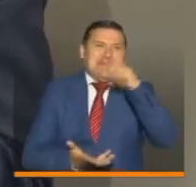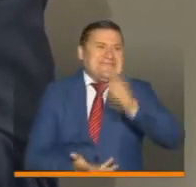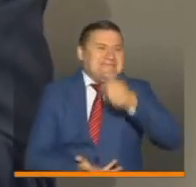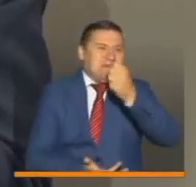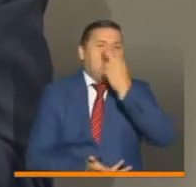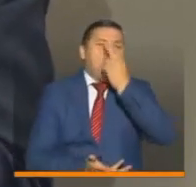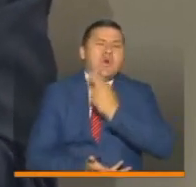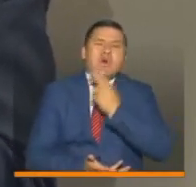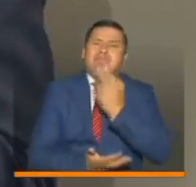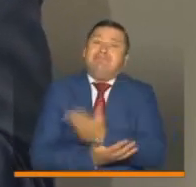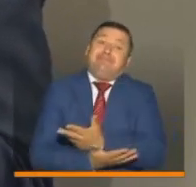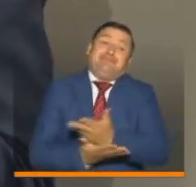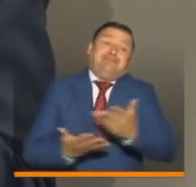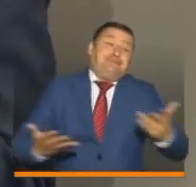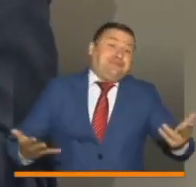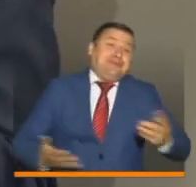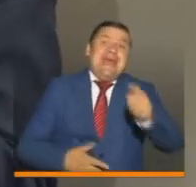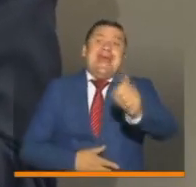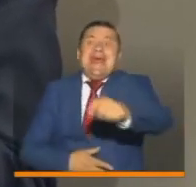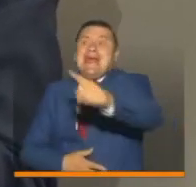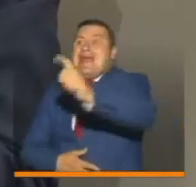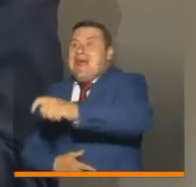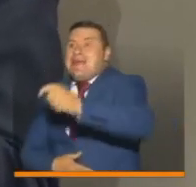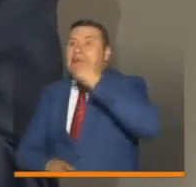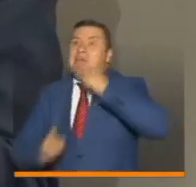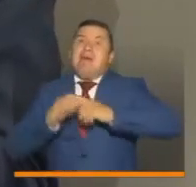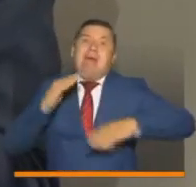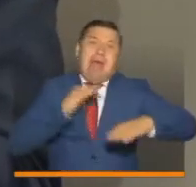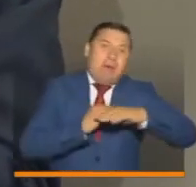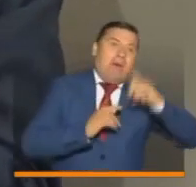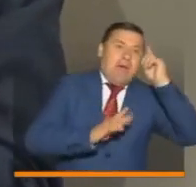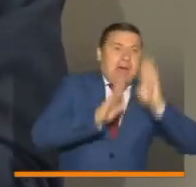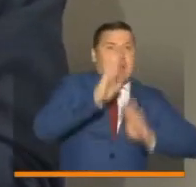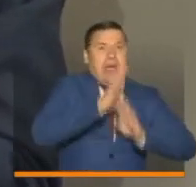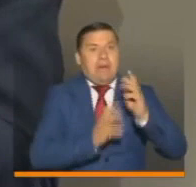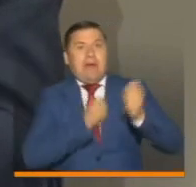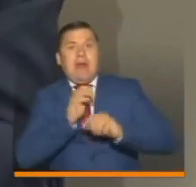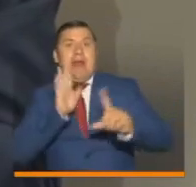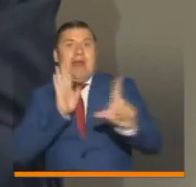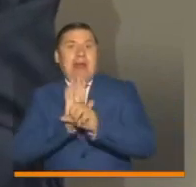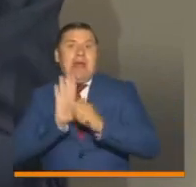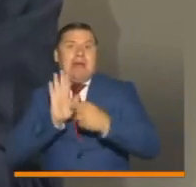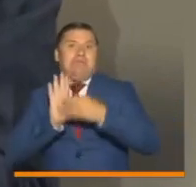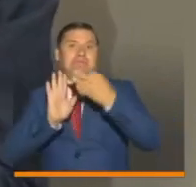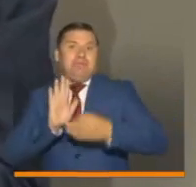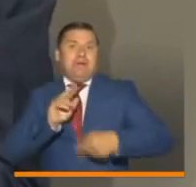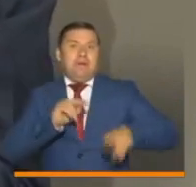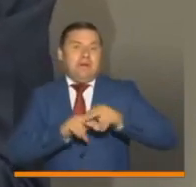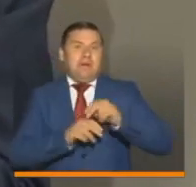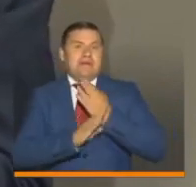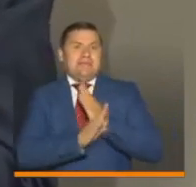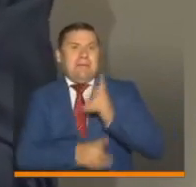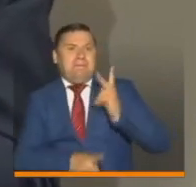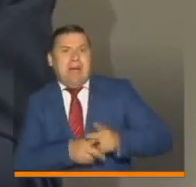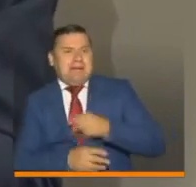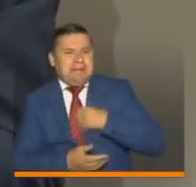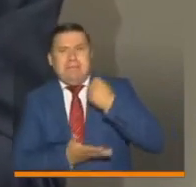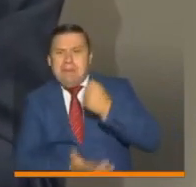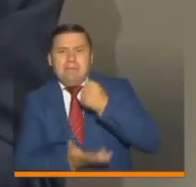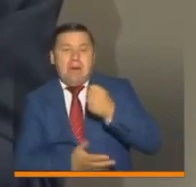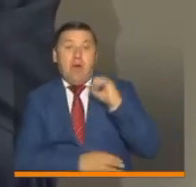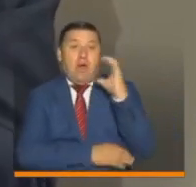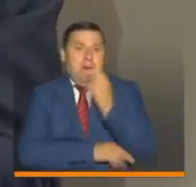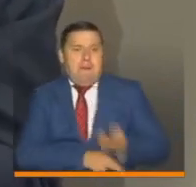para cumplir cualquier cantidad de necesidades del país, en equidad, en emprendimiento, incluso en legalidad, para poder aumentar los niveles de seguridad. Colombia